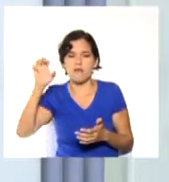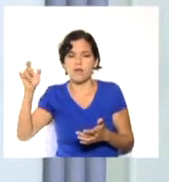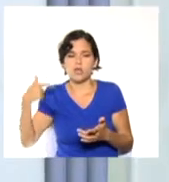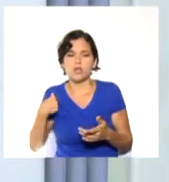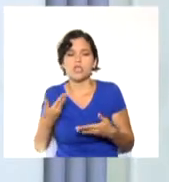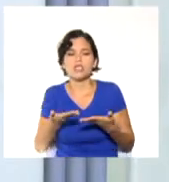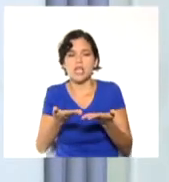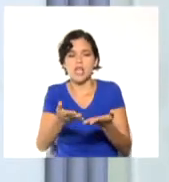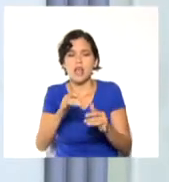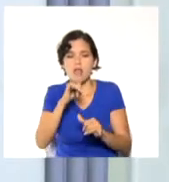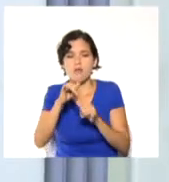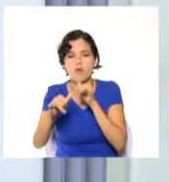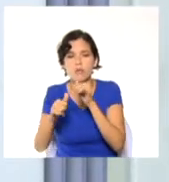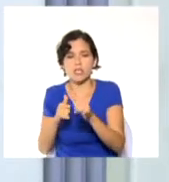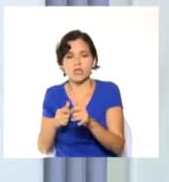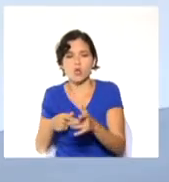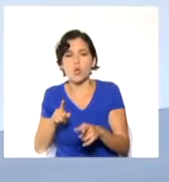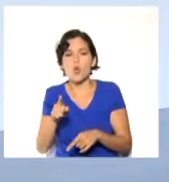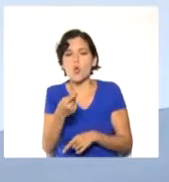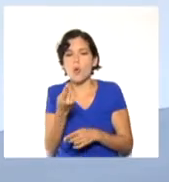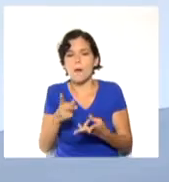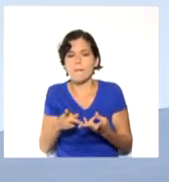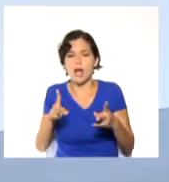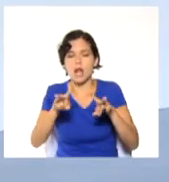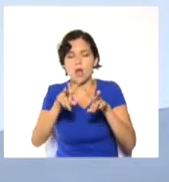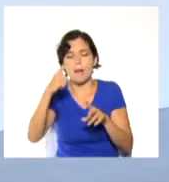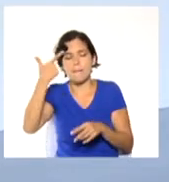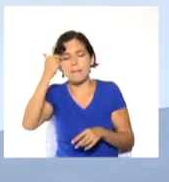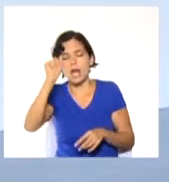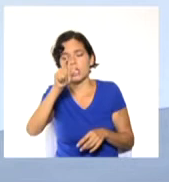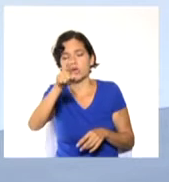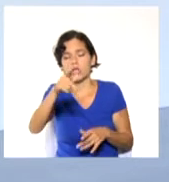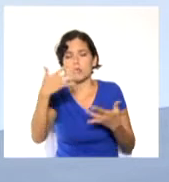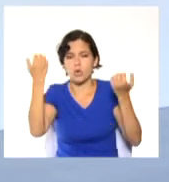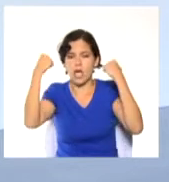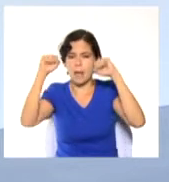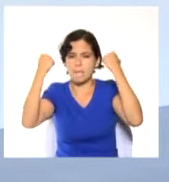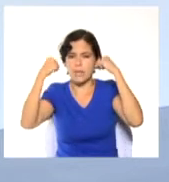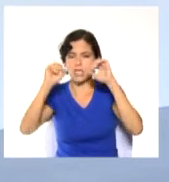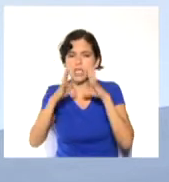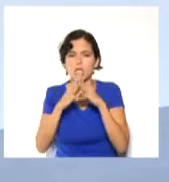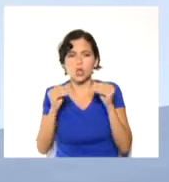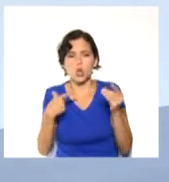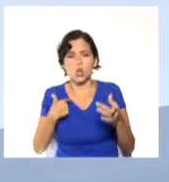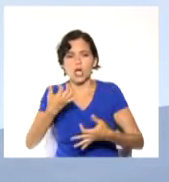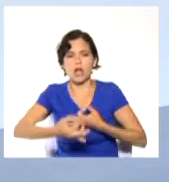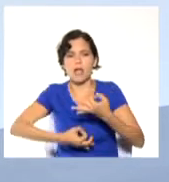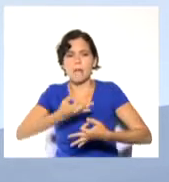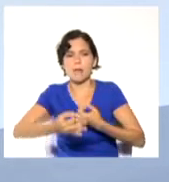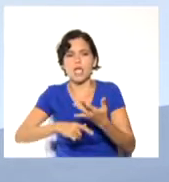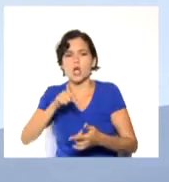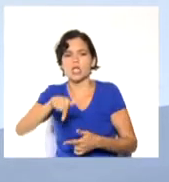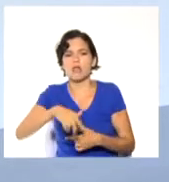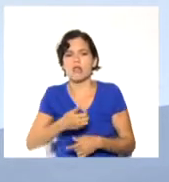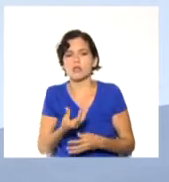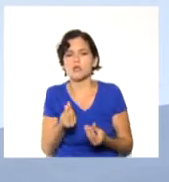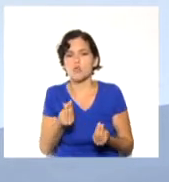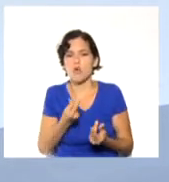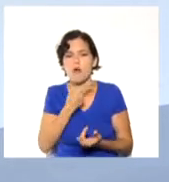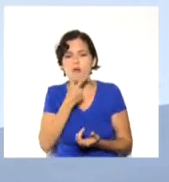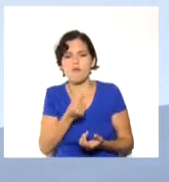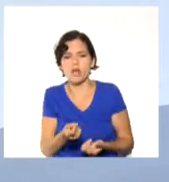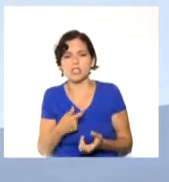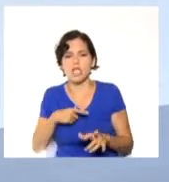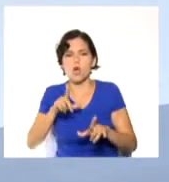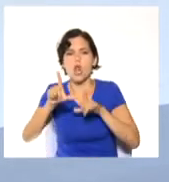da en los datos un valor para que ustedes ponen en práctica todo lo que les acabo de explicar, que es muy sencillo. Es